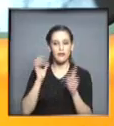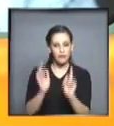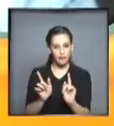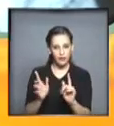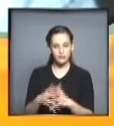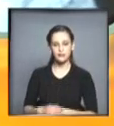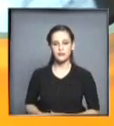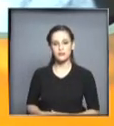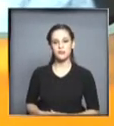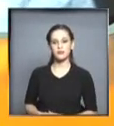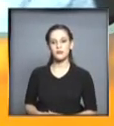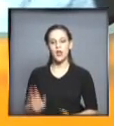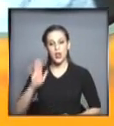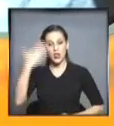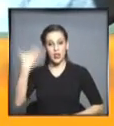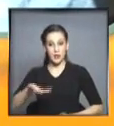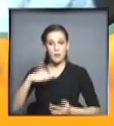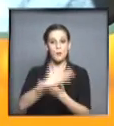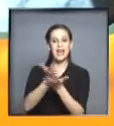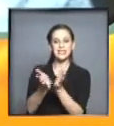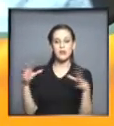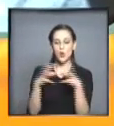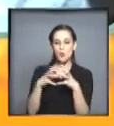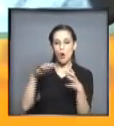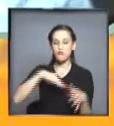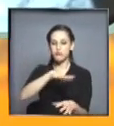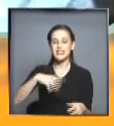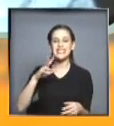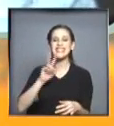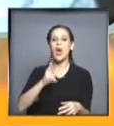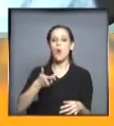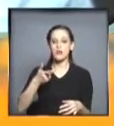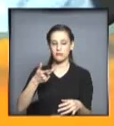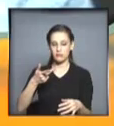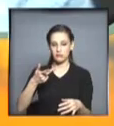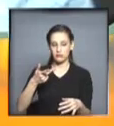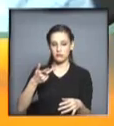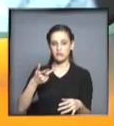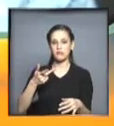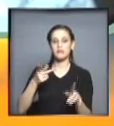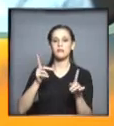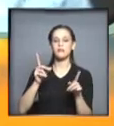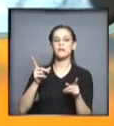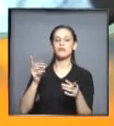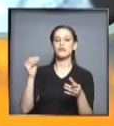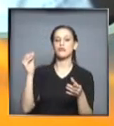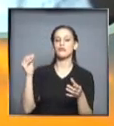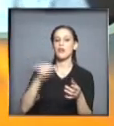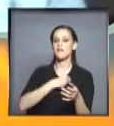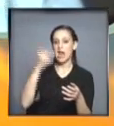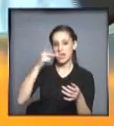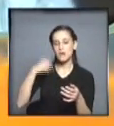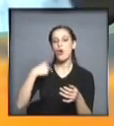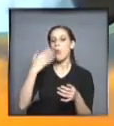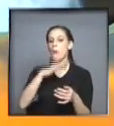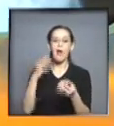Y después participé en un grupo de acá de San Juan, que es el kirchnerismo, de lo cual lo dejé por el tema de la facultad,